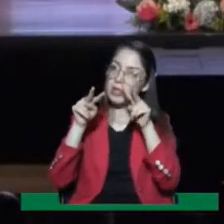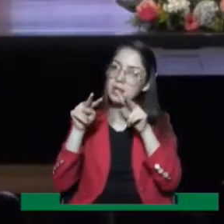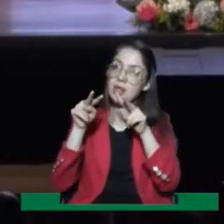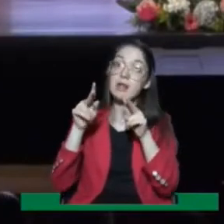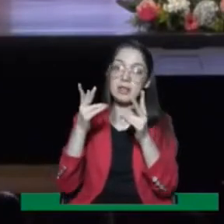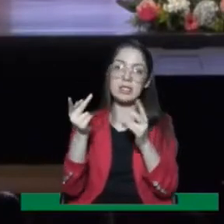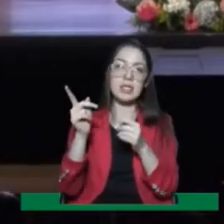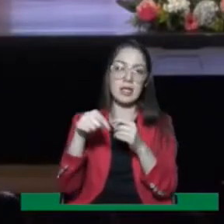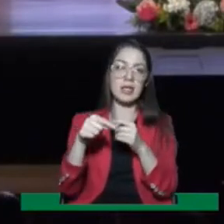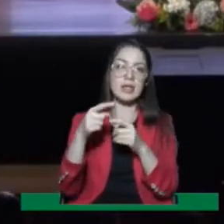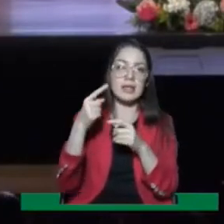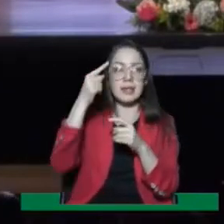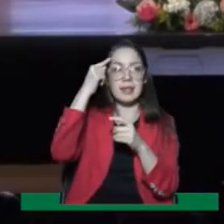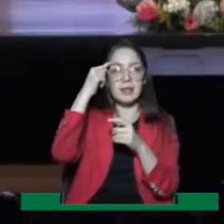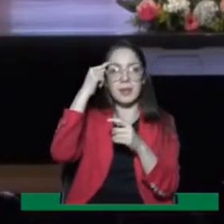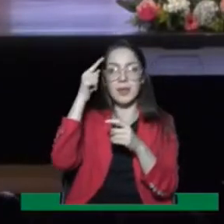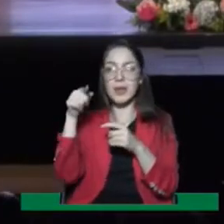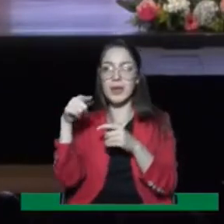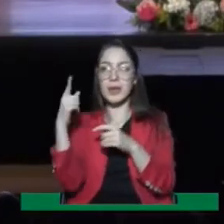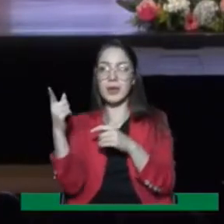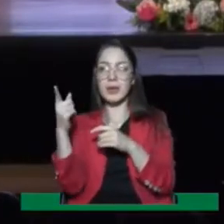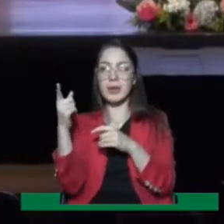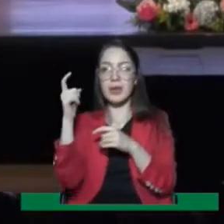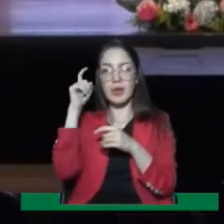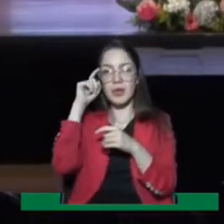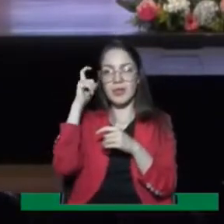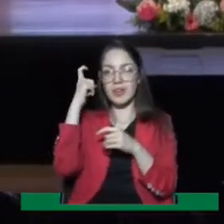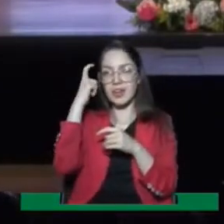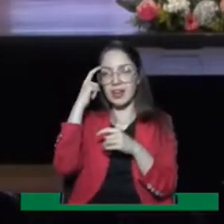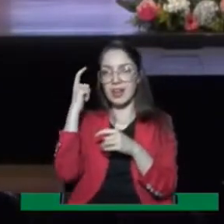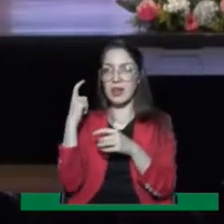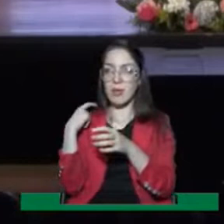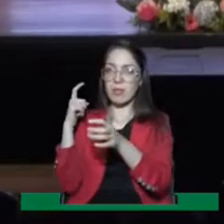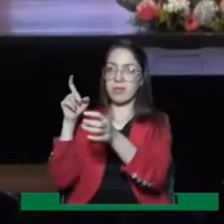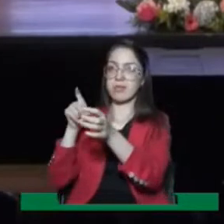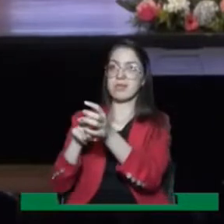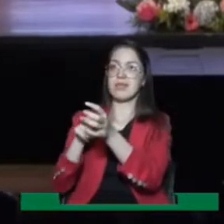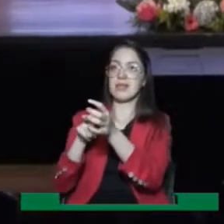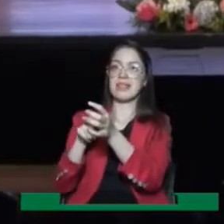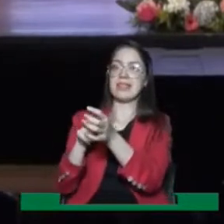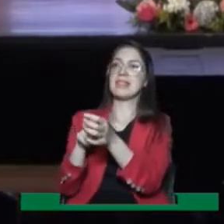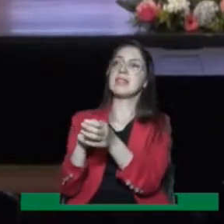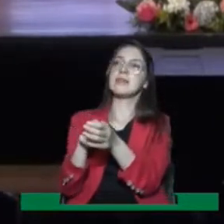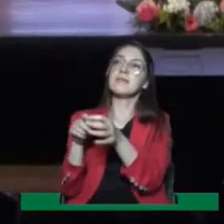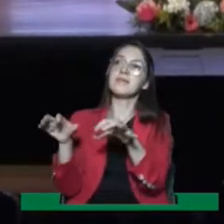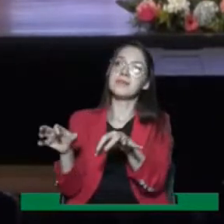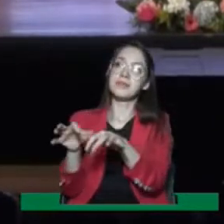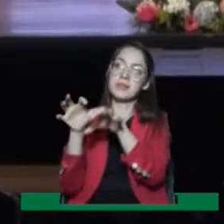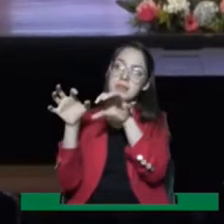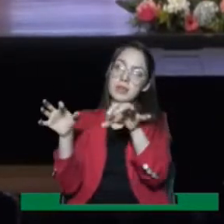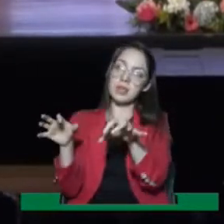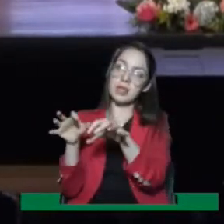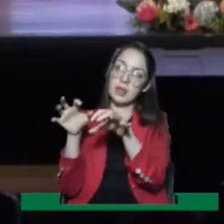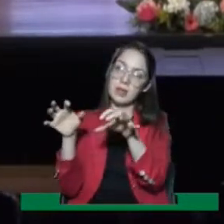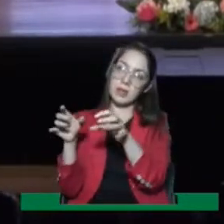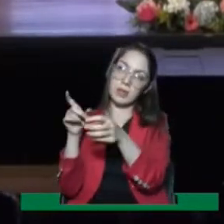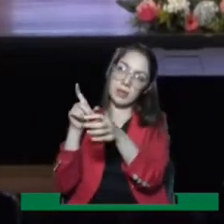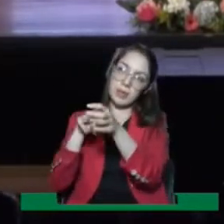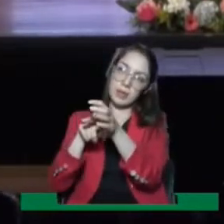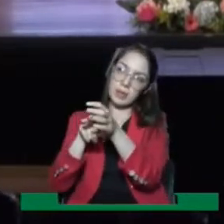una tarea con los estímulos de que nos presentamos a esa actividad para generar un destino